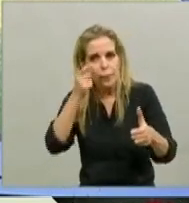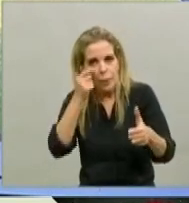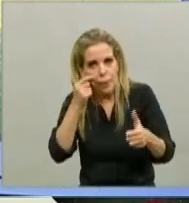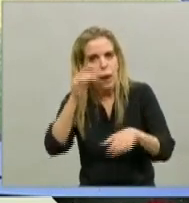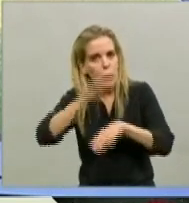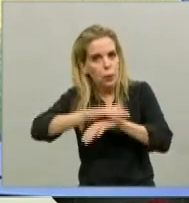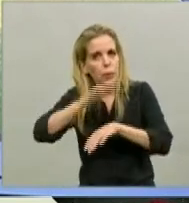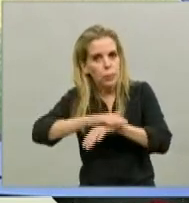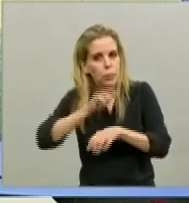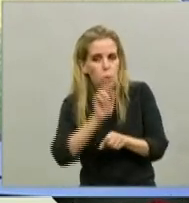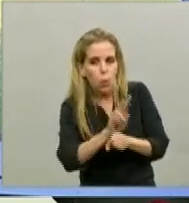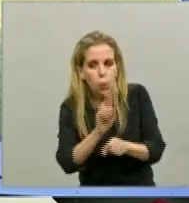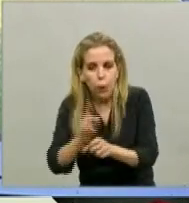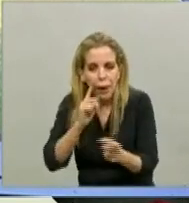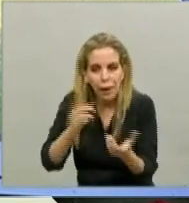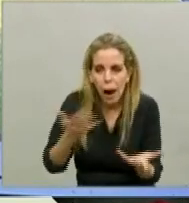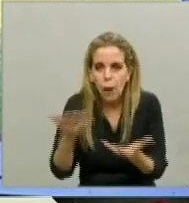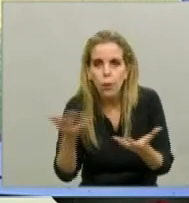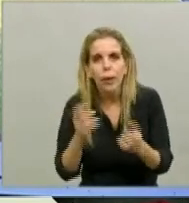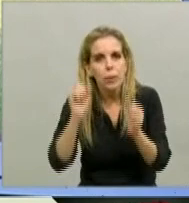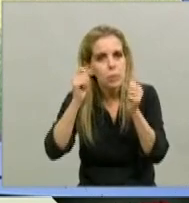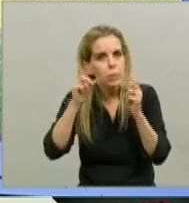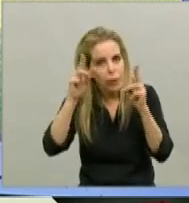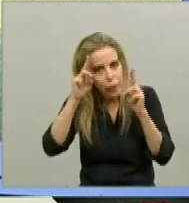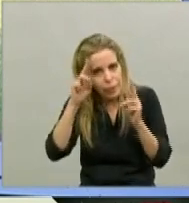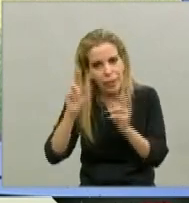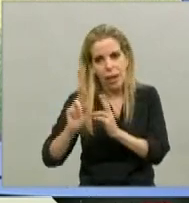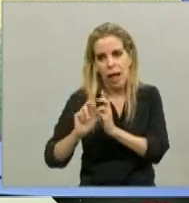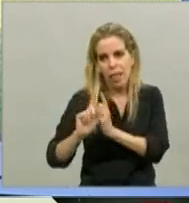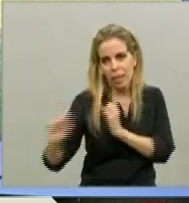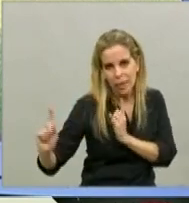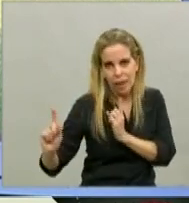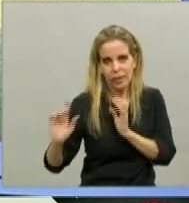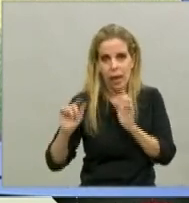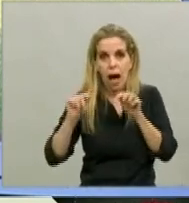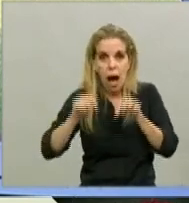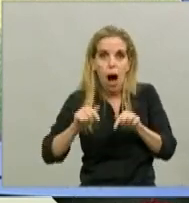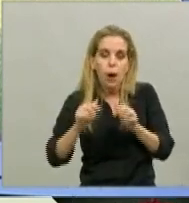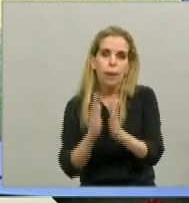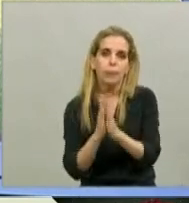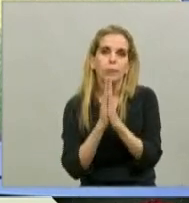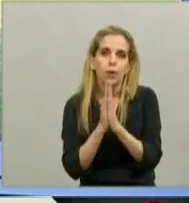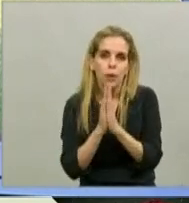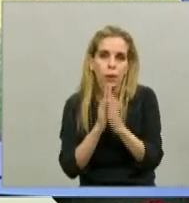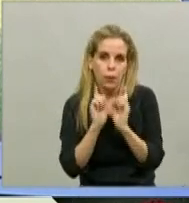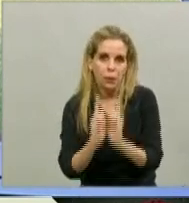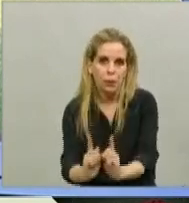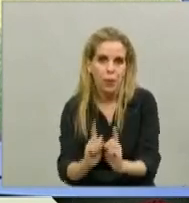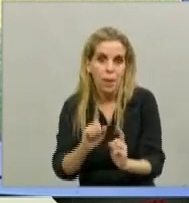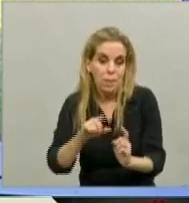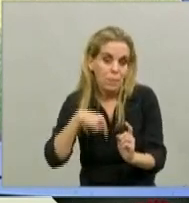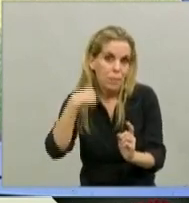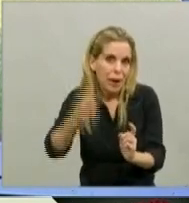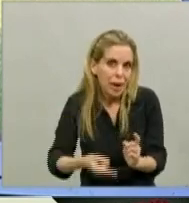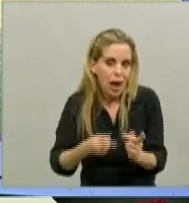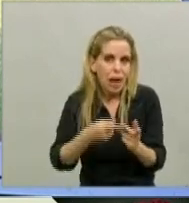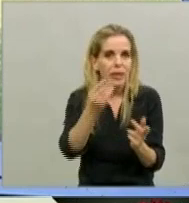sido cuidadosos en el tema de mantener las distancias. Ahora les pedimos que sean más cuidadosos que nunca. Mañana, fin de semana,